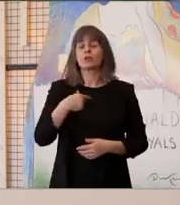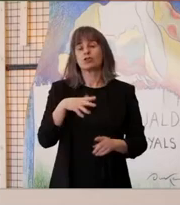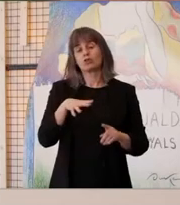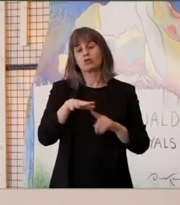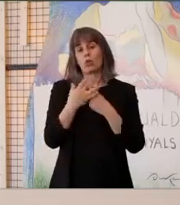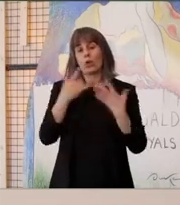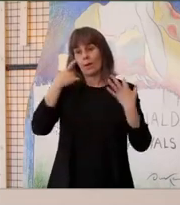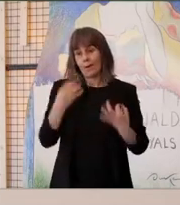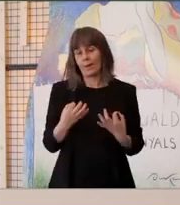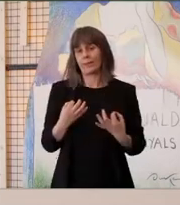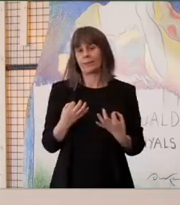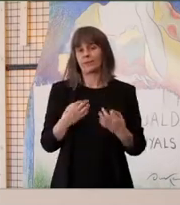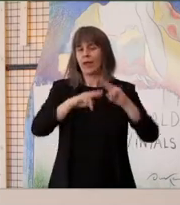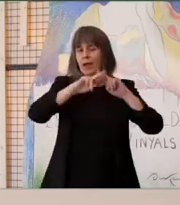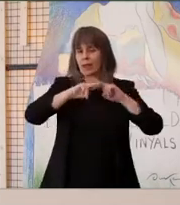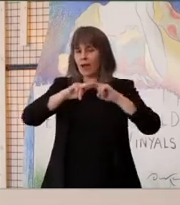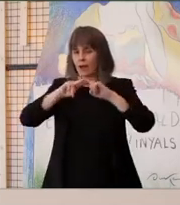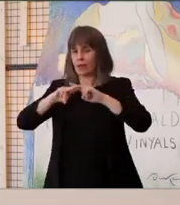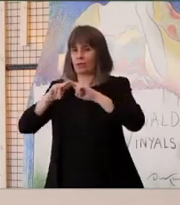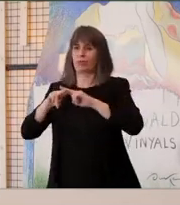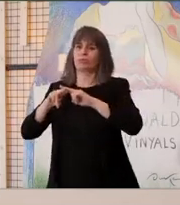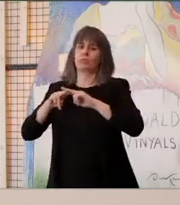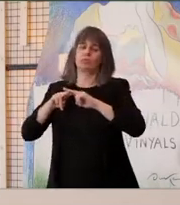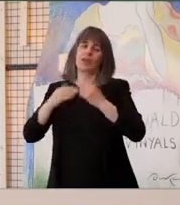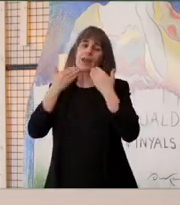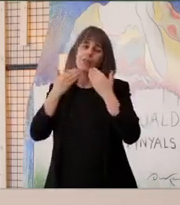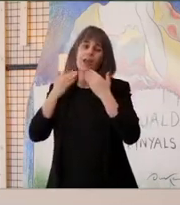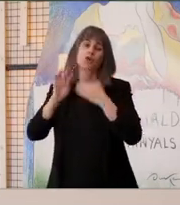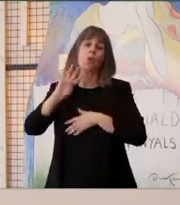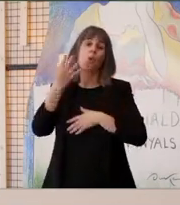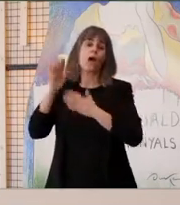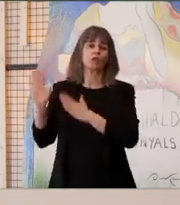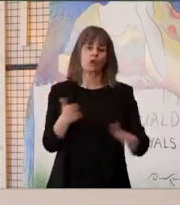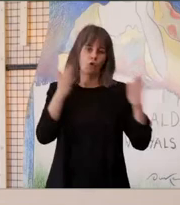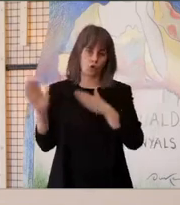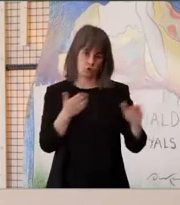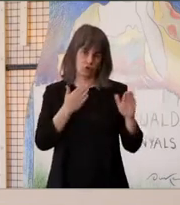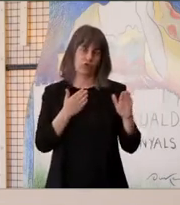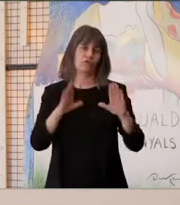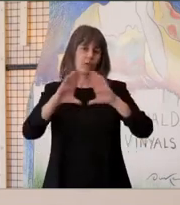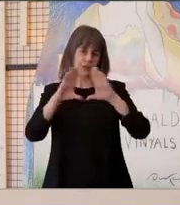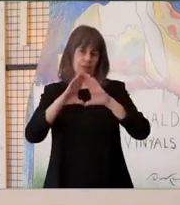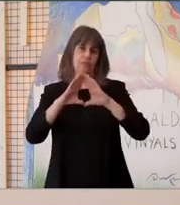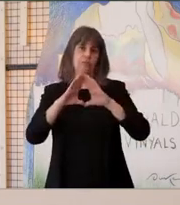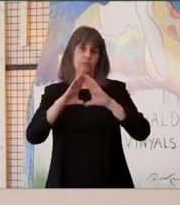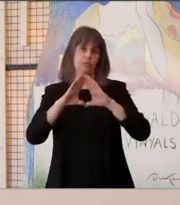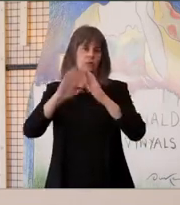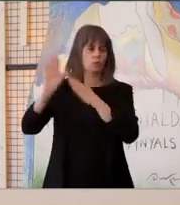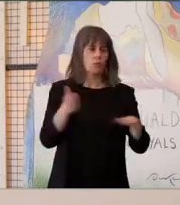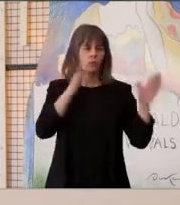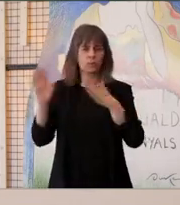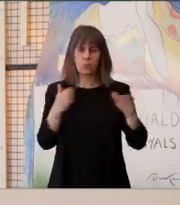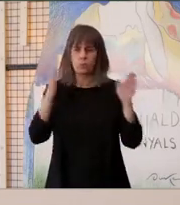a través de las cuatro olas del feminismo verdad y cuanto hemos conseguido cuánto hemos sido capaces de